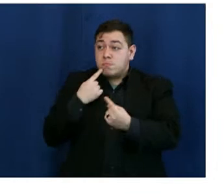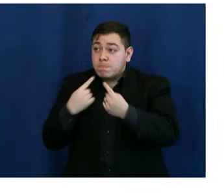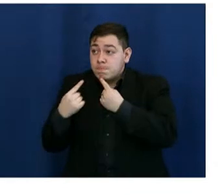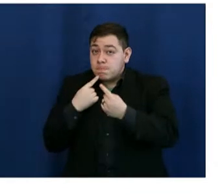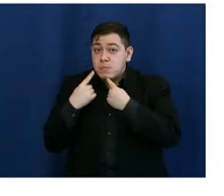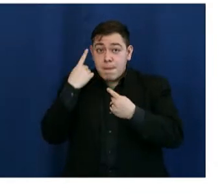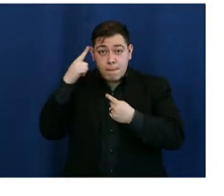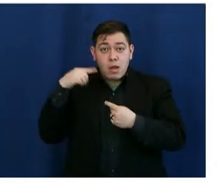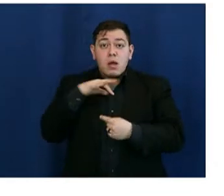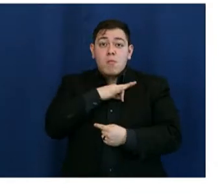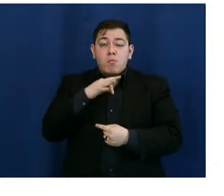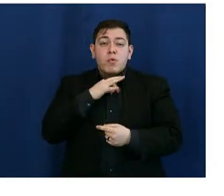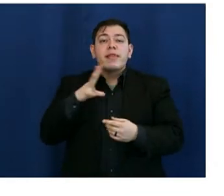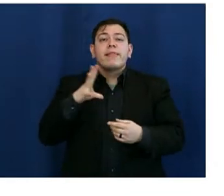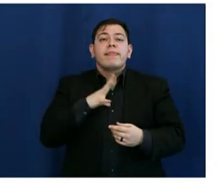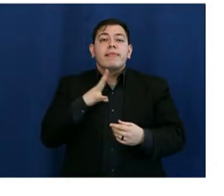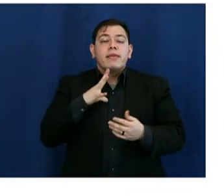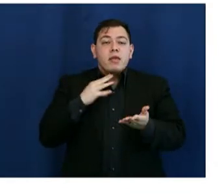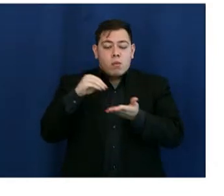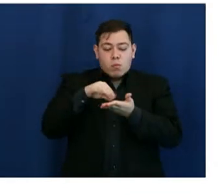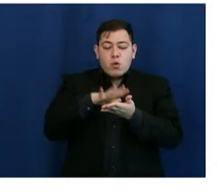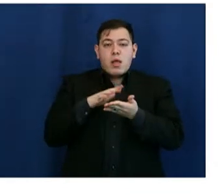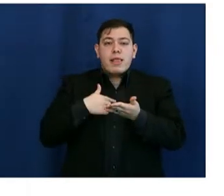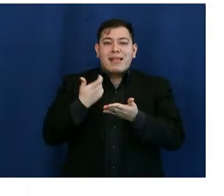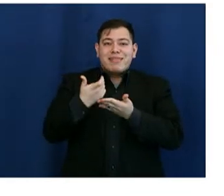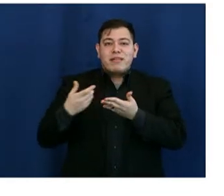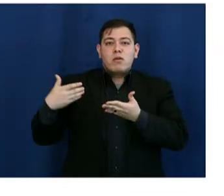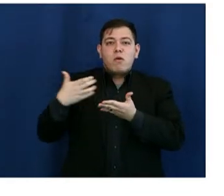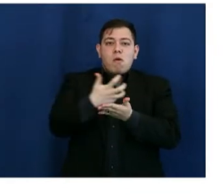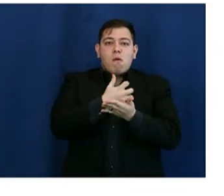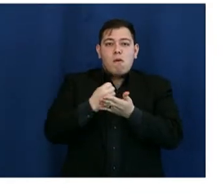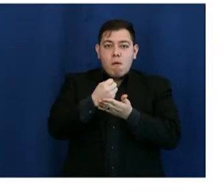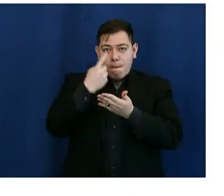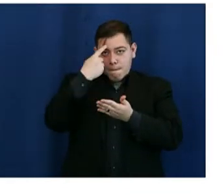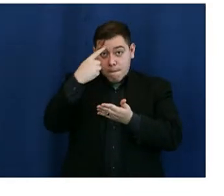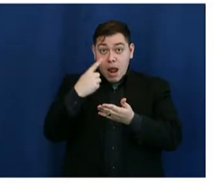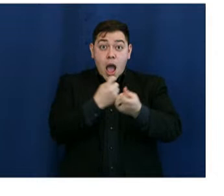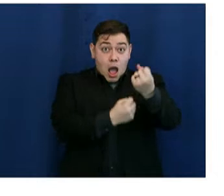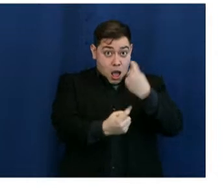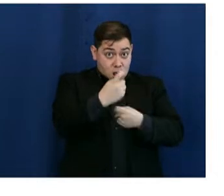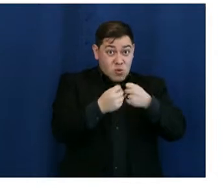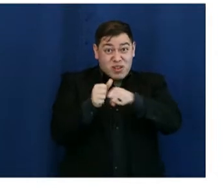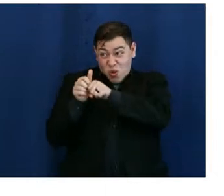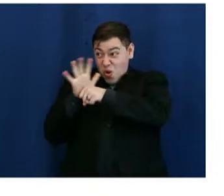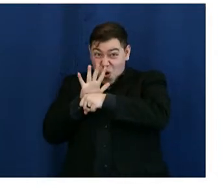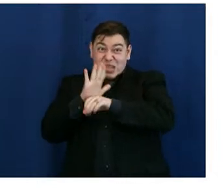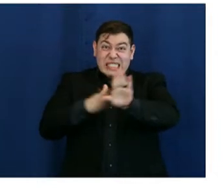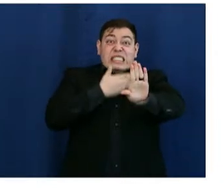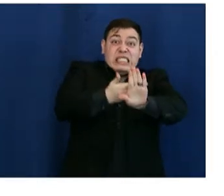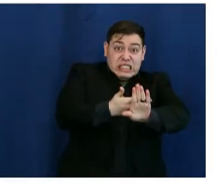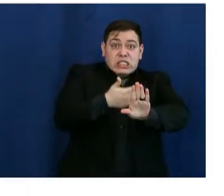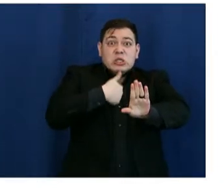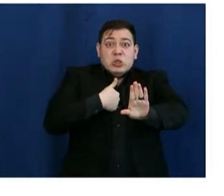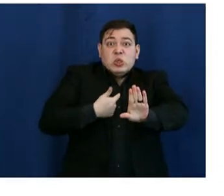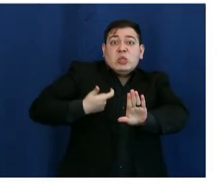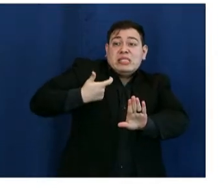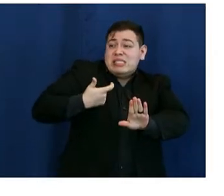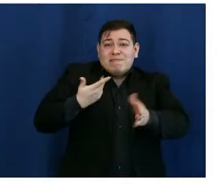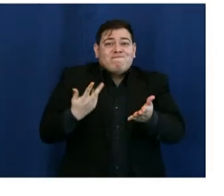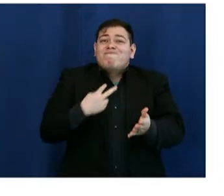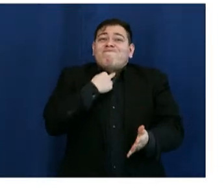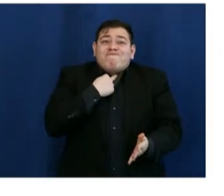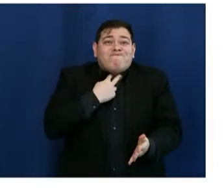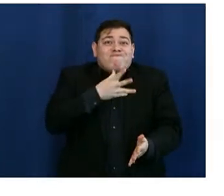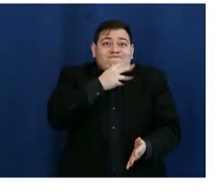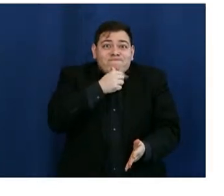de asistencia de rentas de emergencia para aquellos que han sufrido dificultades económicas debido al COVID-19. El programa del